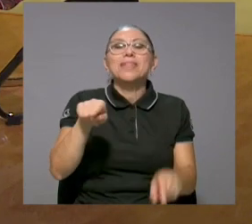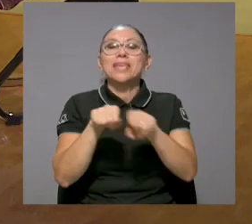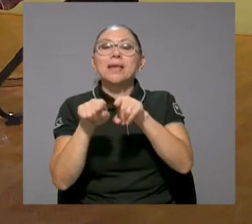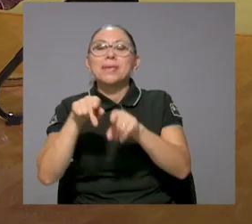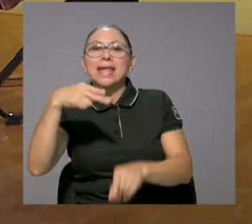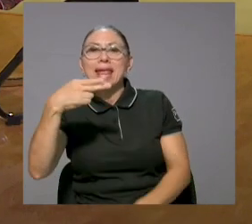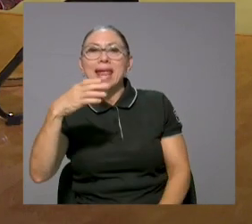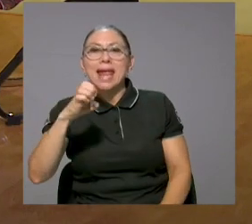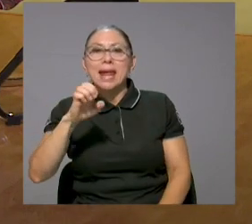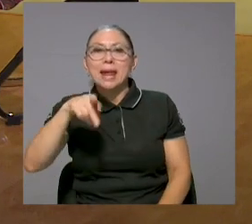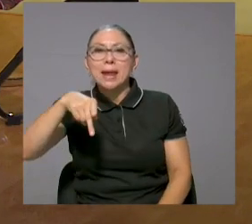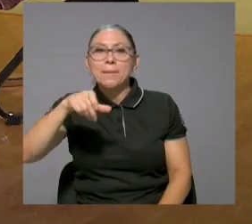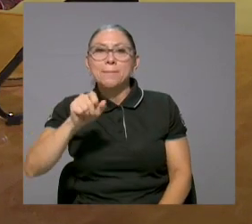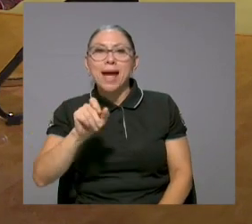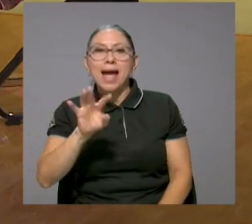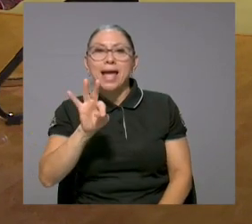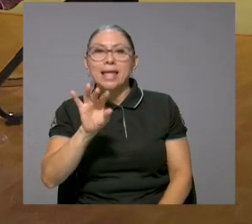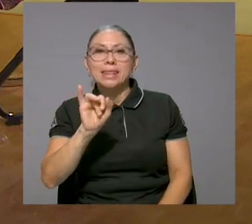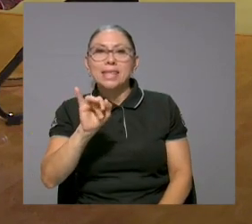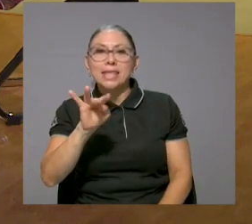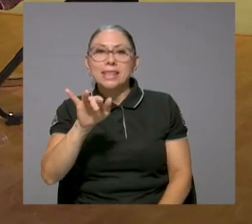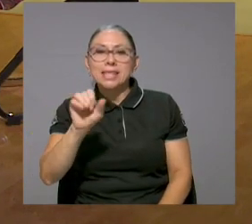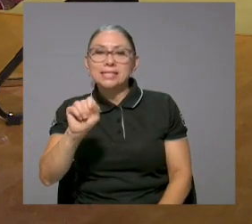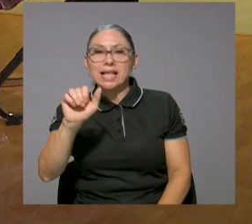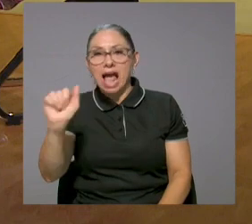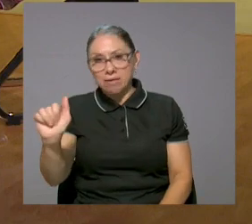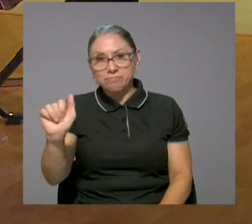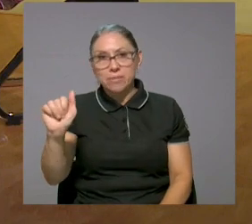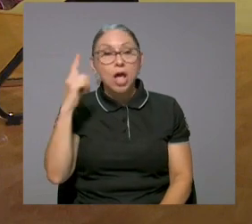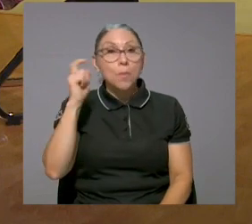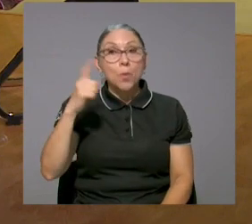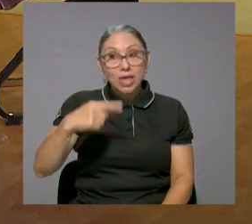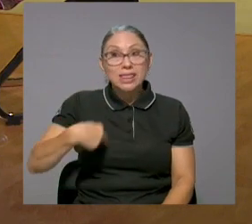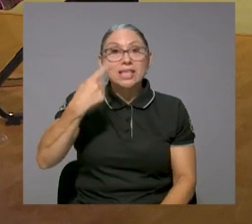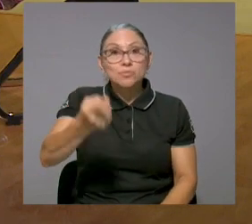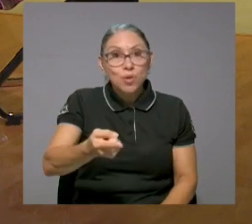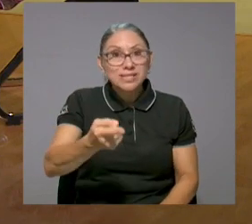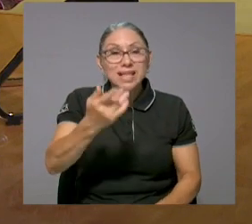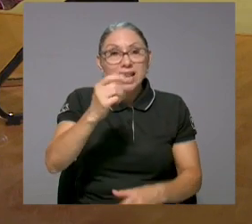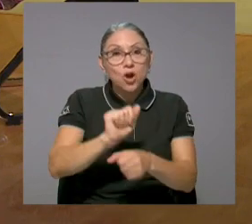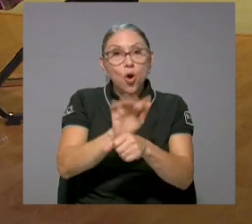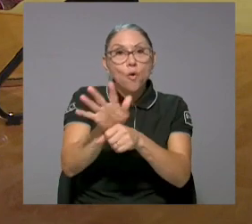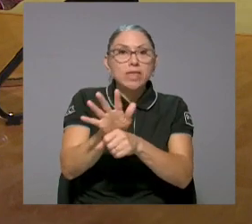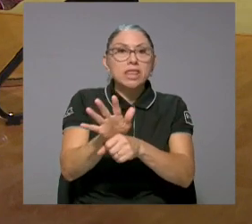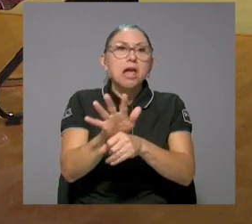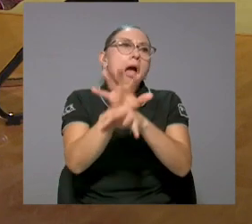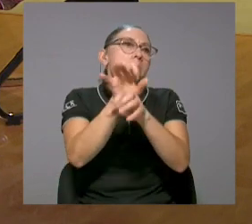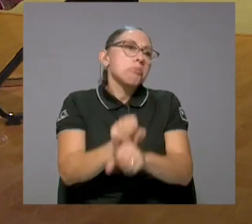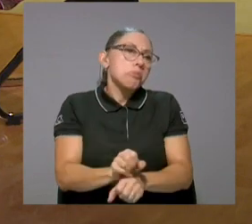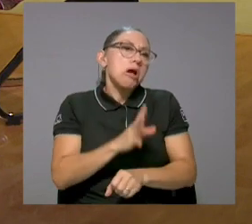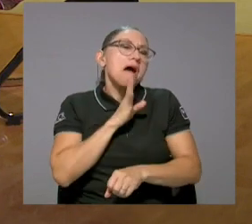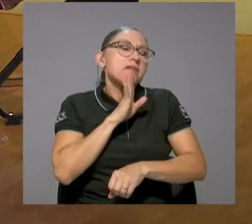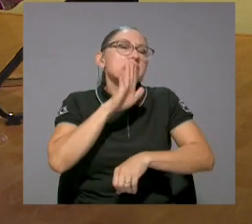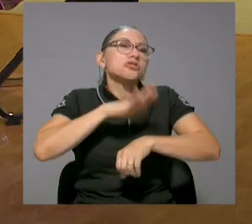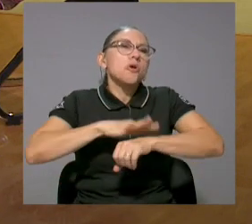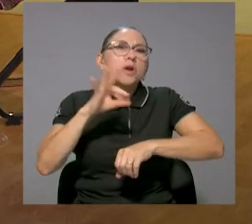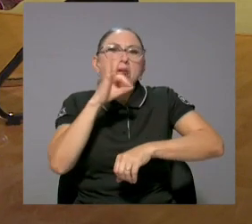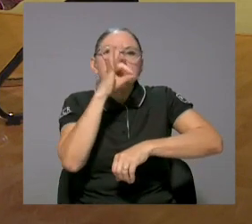estamos acostumbrados, bueno, evidentemente después del COVID, a hablar de dengue, a hablar de